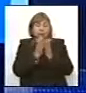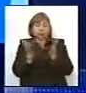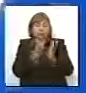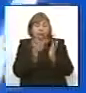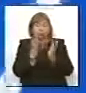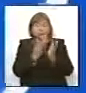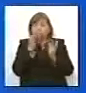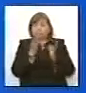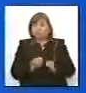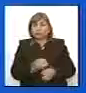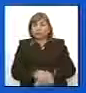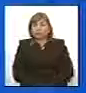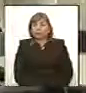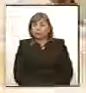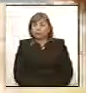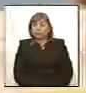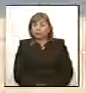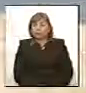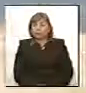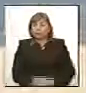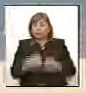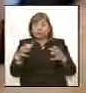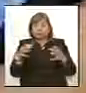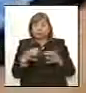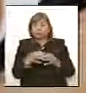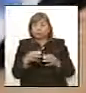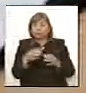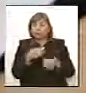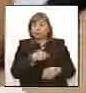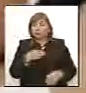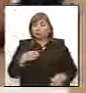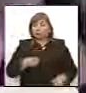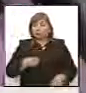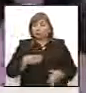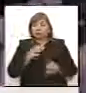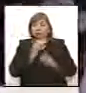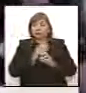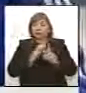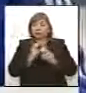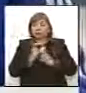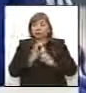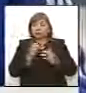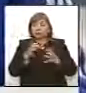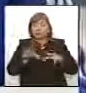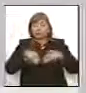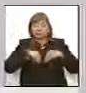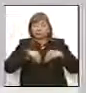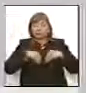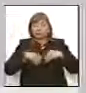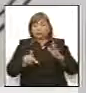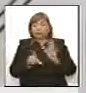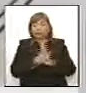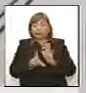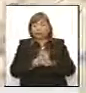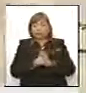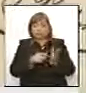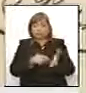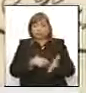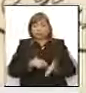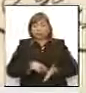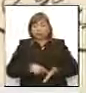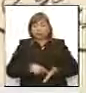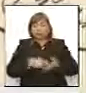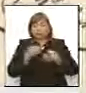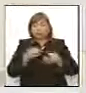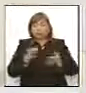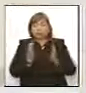documental. Por unanimidad, los integrantes de la Comisión de Cultura aprobaron el proyecto de ley que regula la obligación del depósito